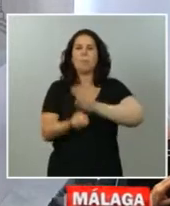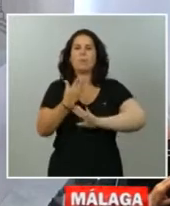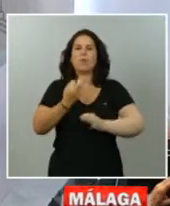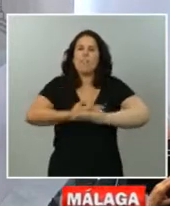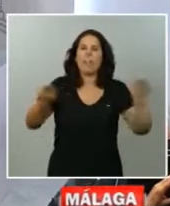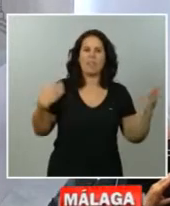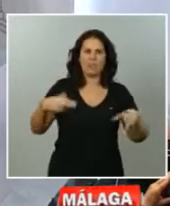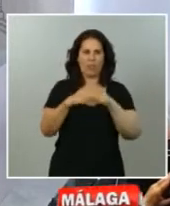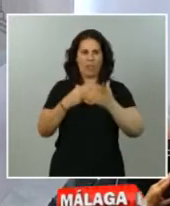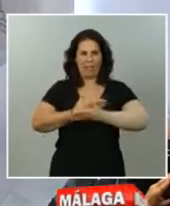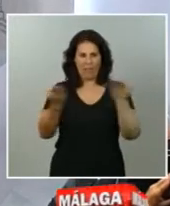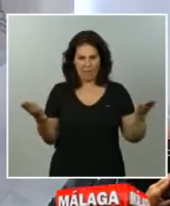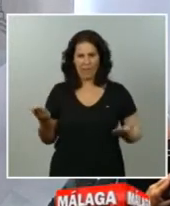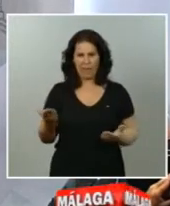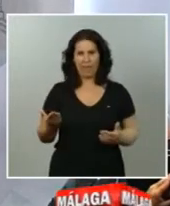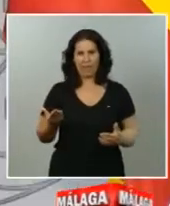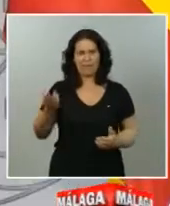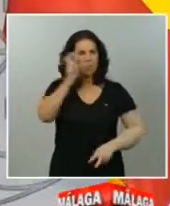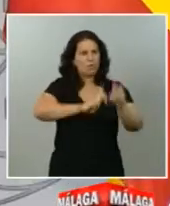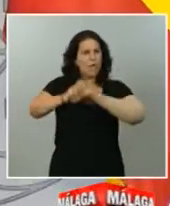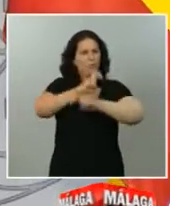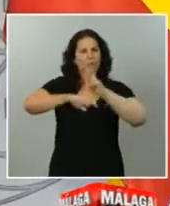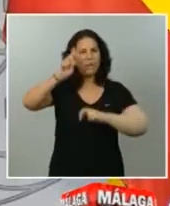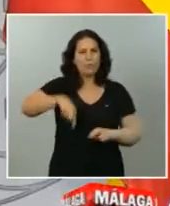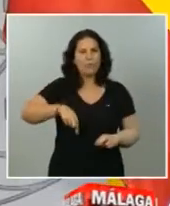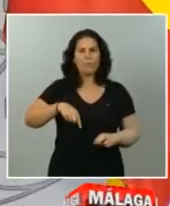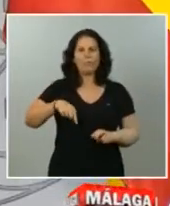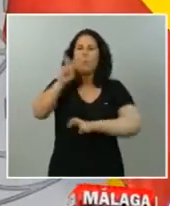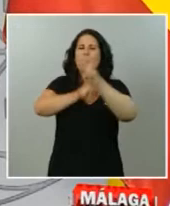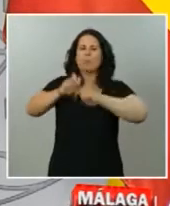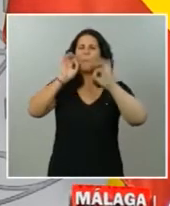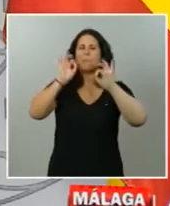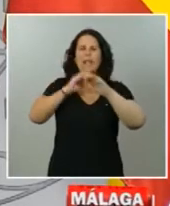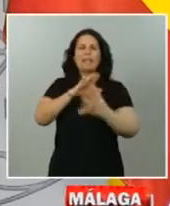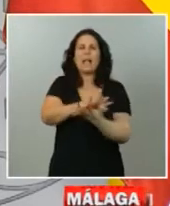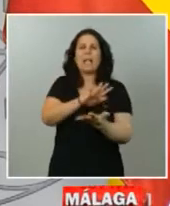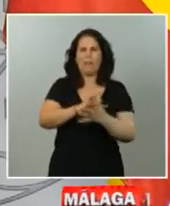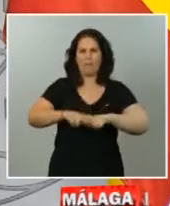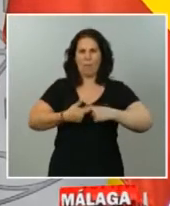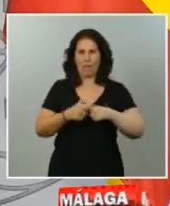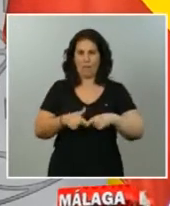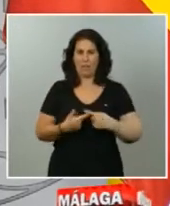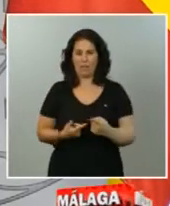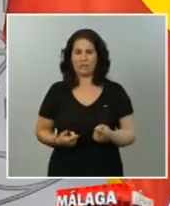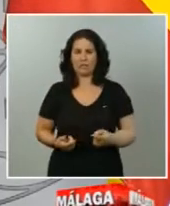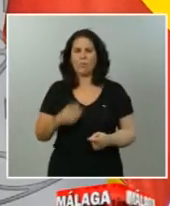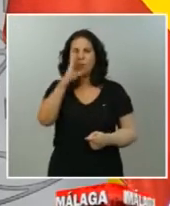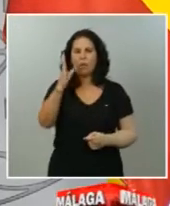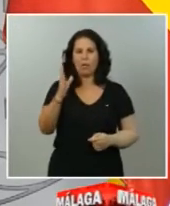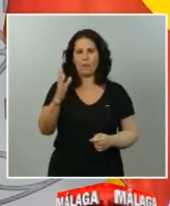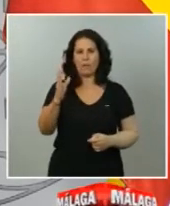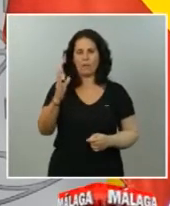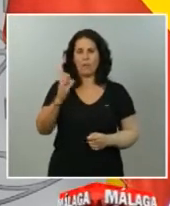Buscamos precisamente esa tranquilidad de las familias porque saben que van a llevar